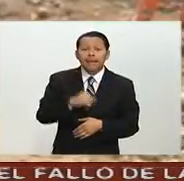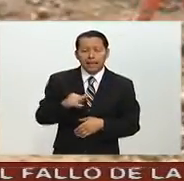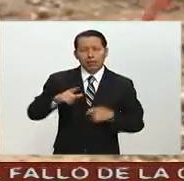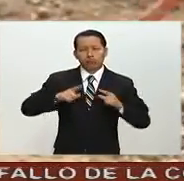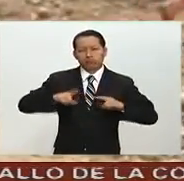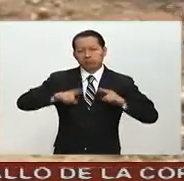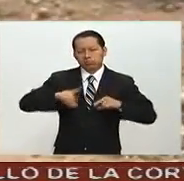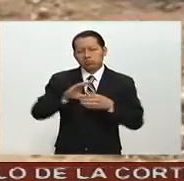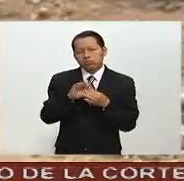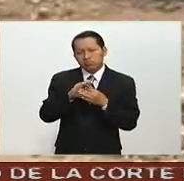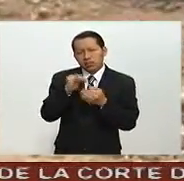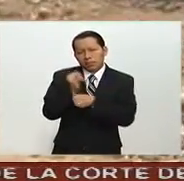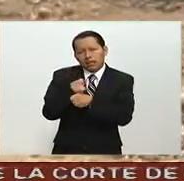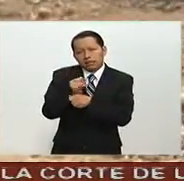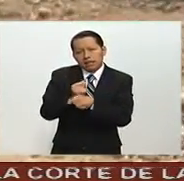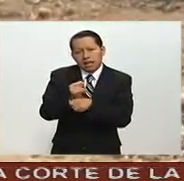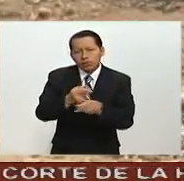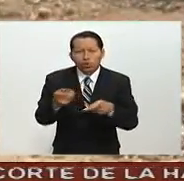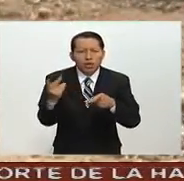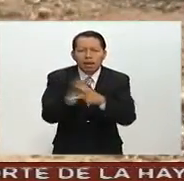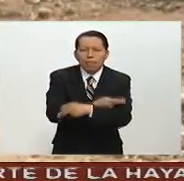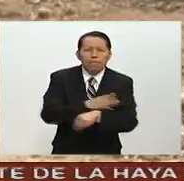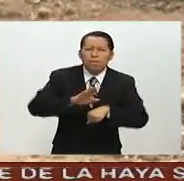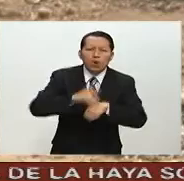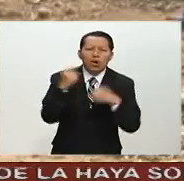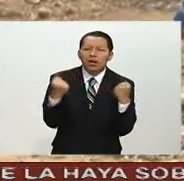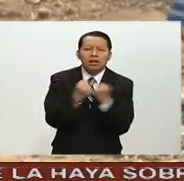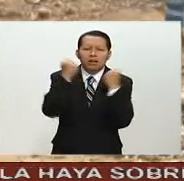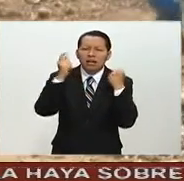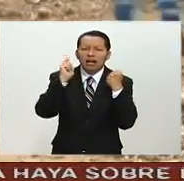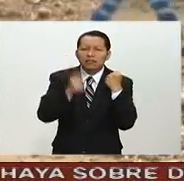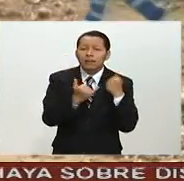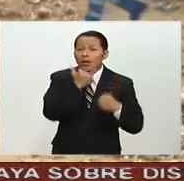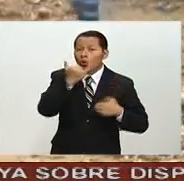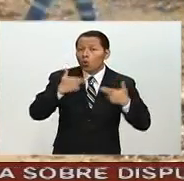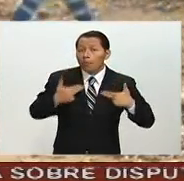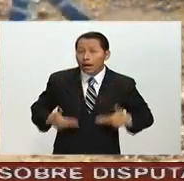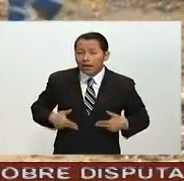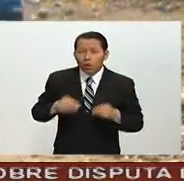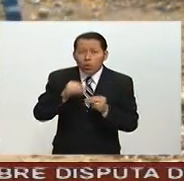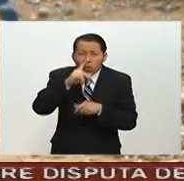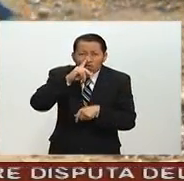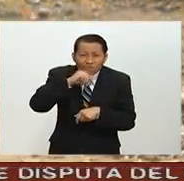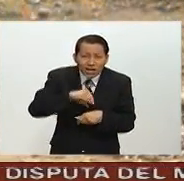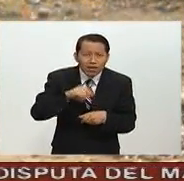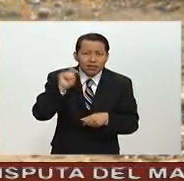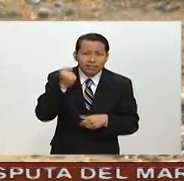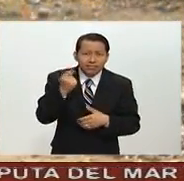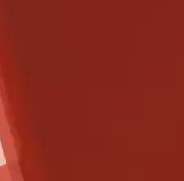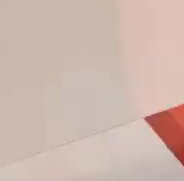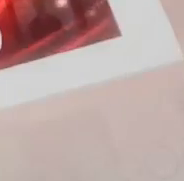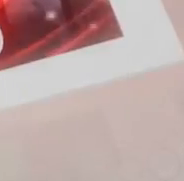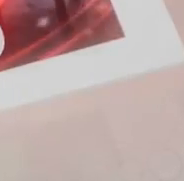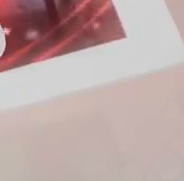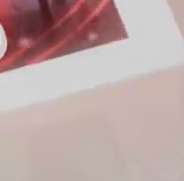investigación para determinar si la tragedia se produjo por un error humano o una falla técnica.